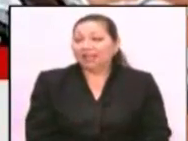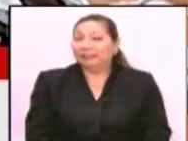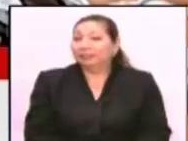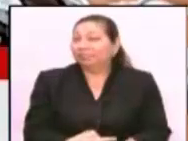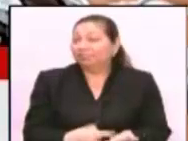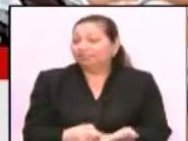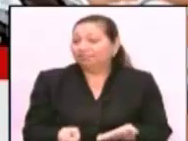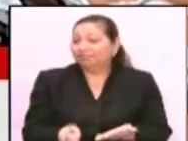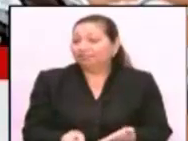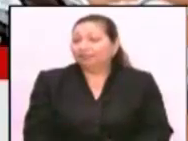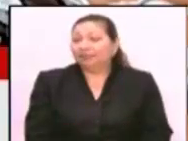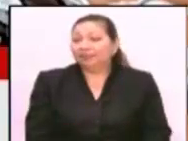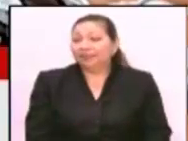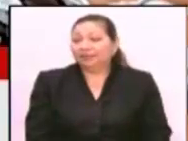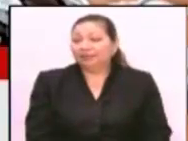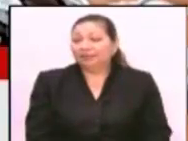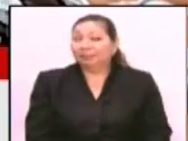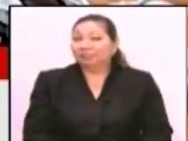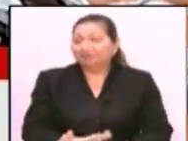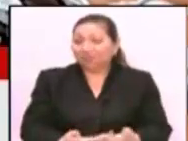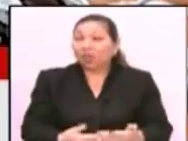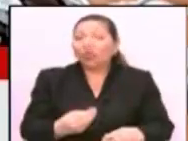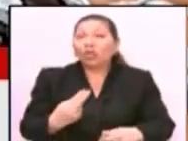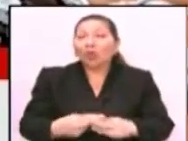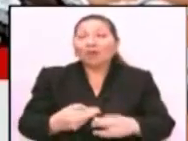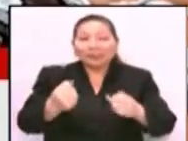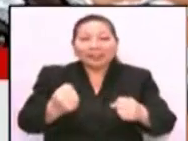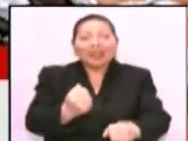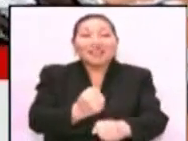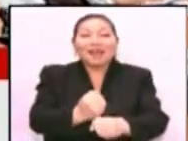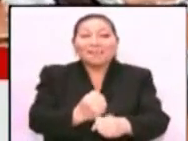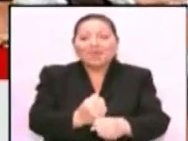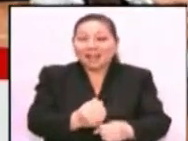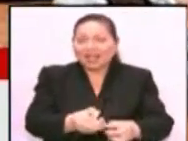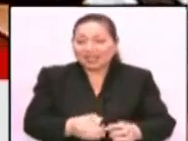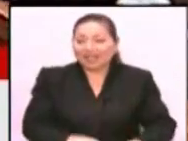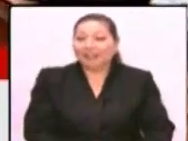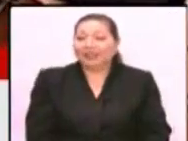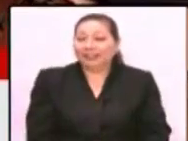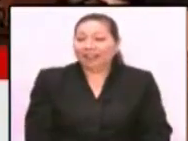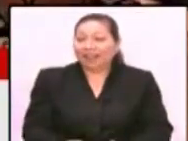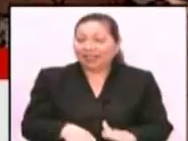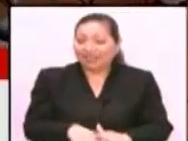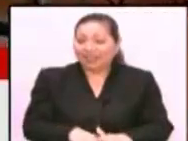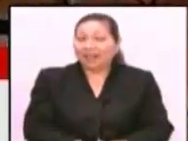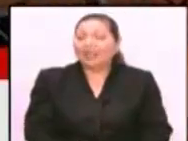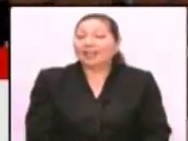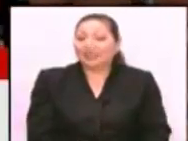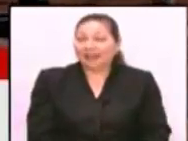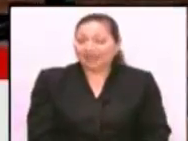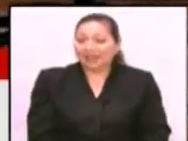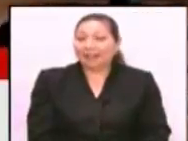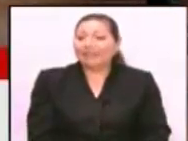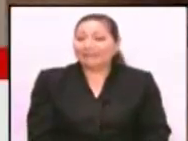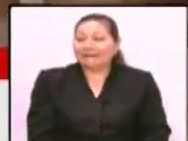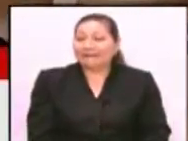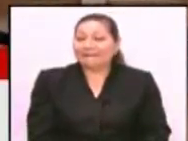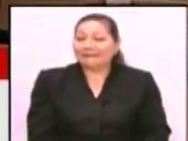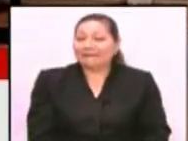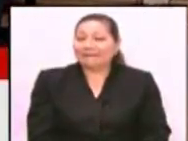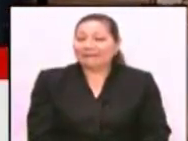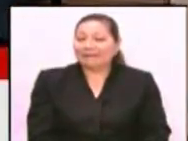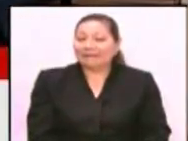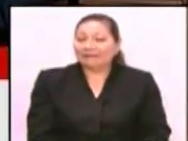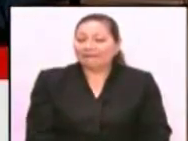sale, sí estaría en su planilla. No sé si me dejó de explicar. O sea, estar dentro de la... Cuidado